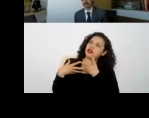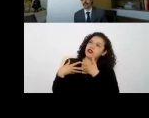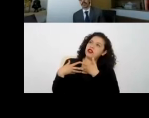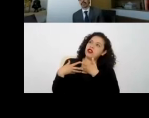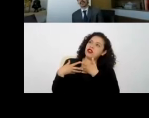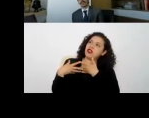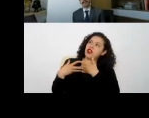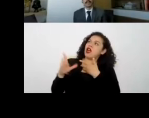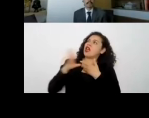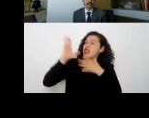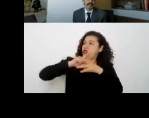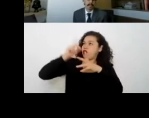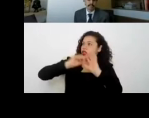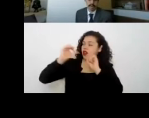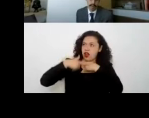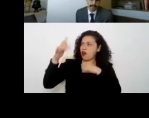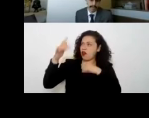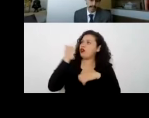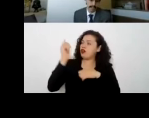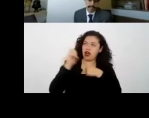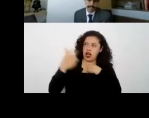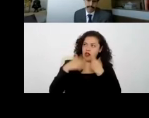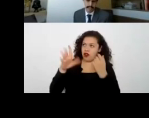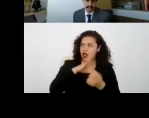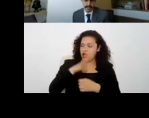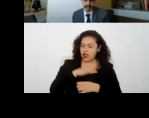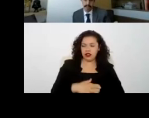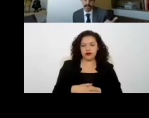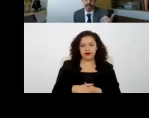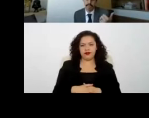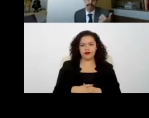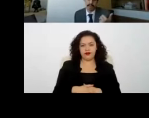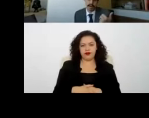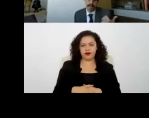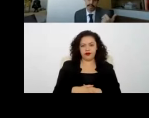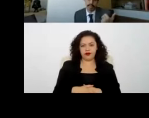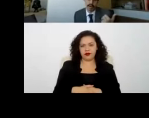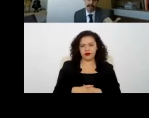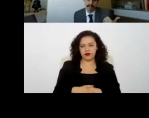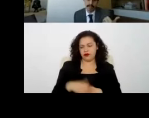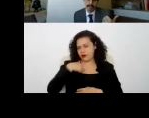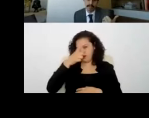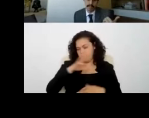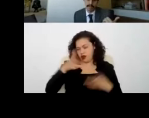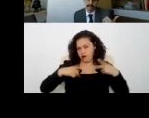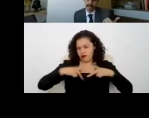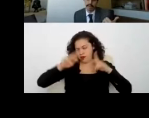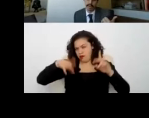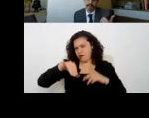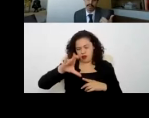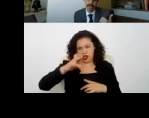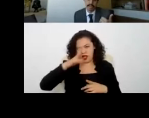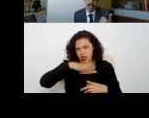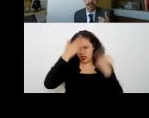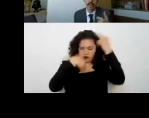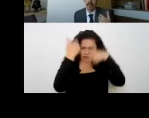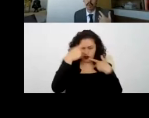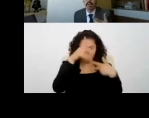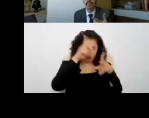beneficiario controlador. El beneficiario controlador básicamente va a ser el dueño de una persona moral que esté realizando